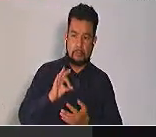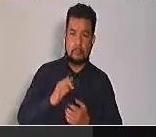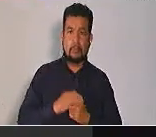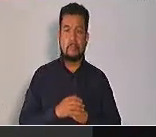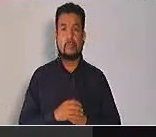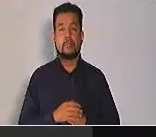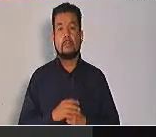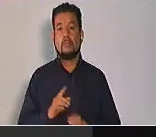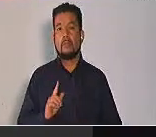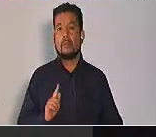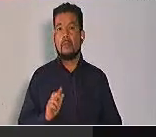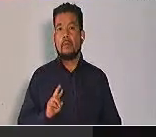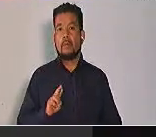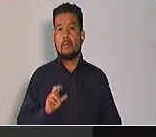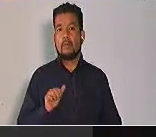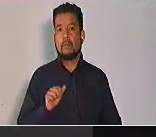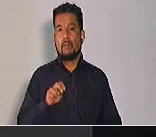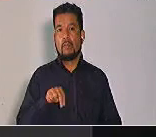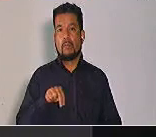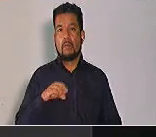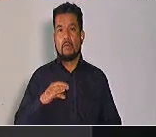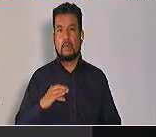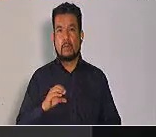asistencia. Franco Agudelo, genio.